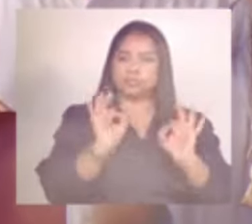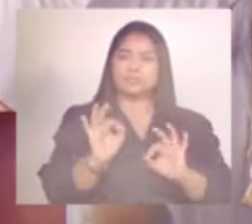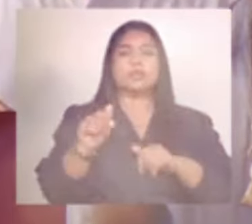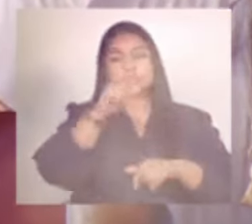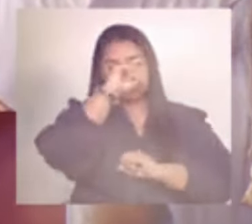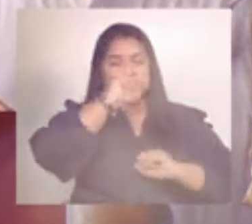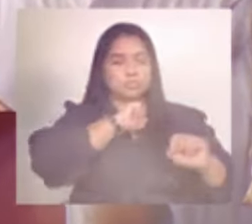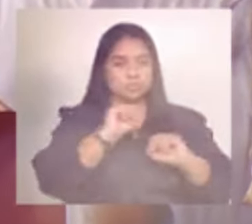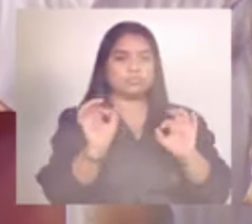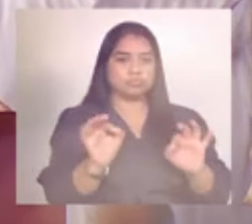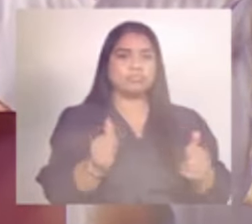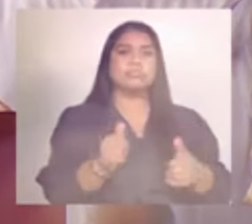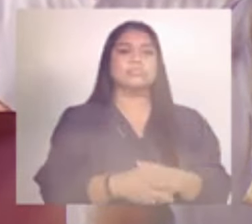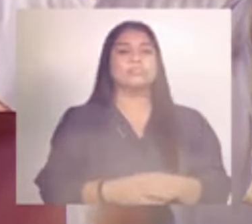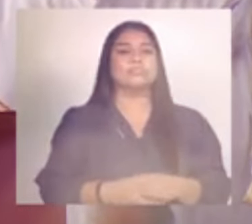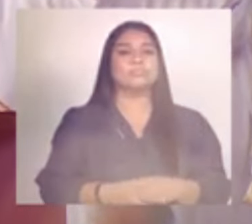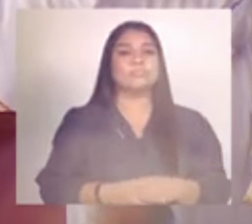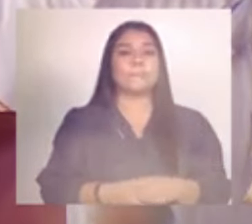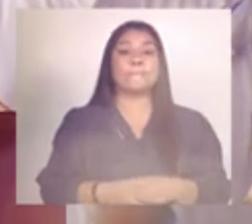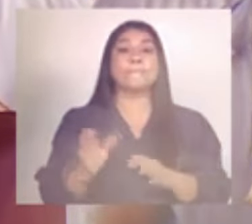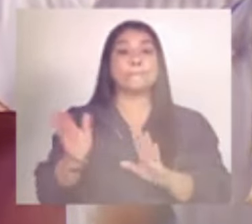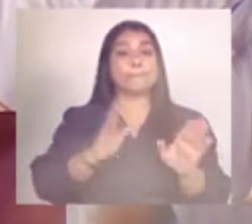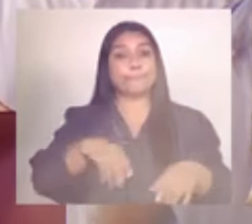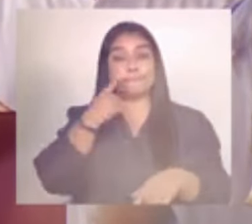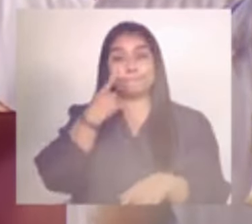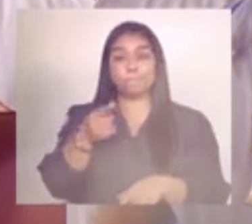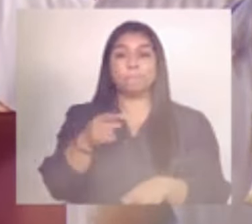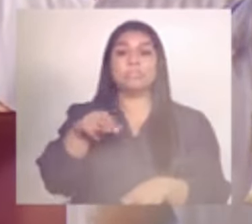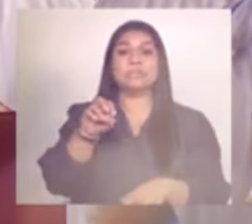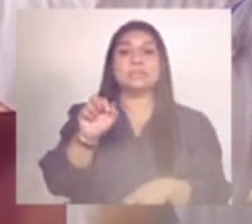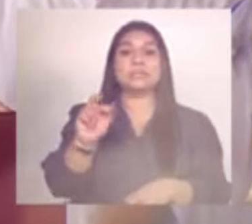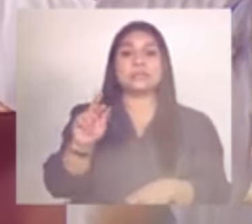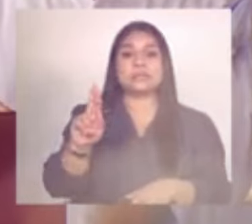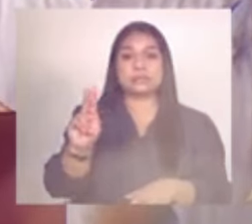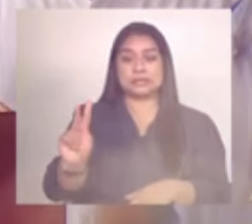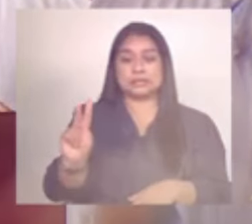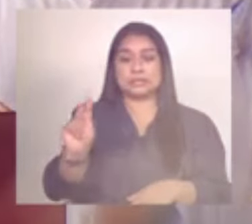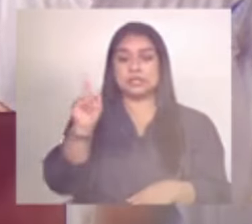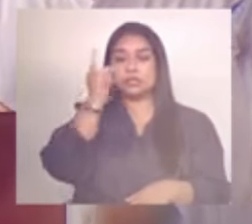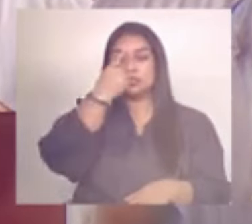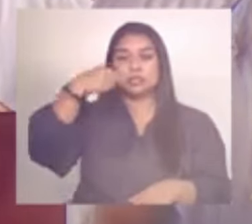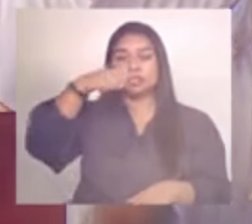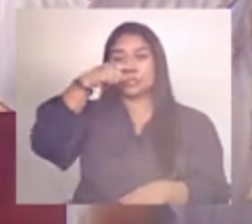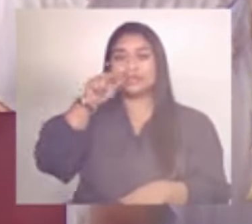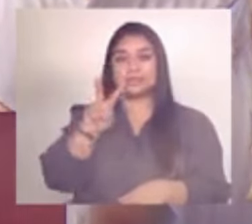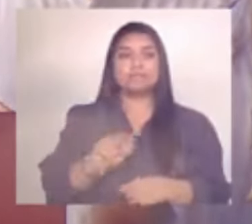sentido. Muy bien, continuamos con Nery Morales, del Medio Sur TV.